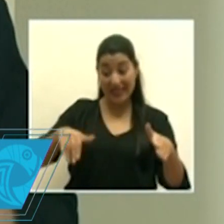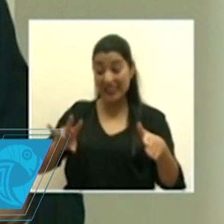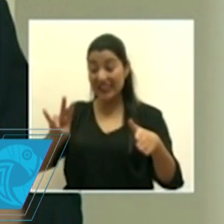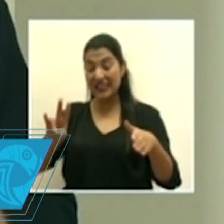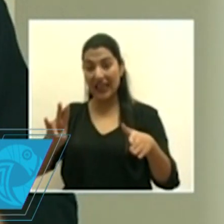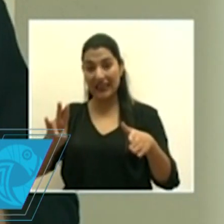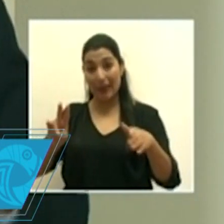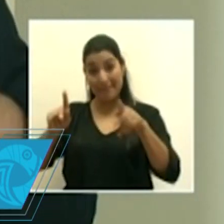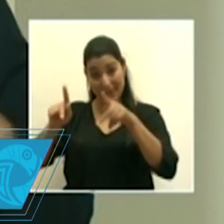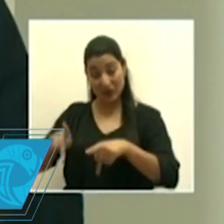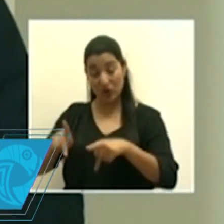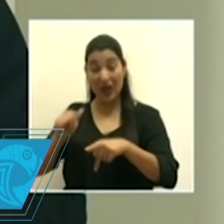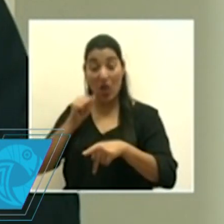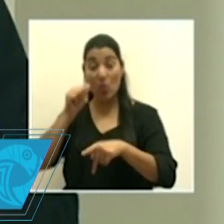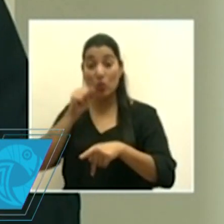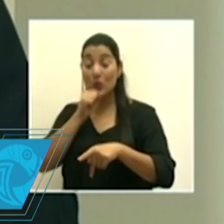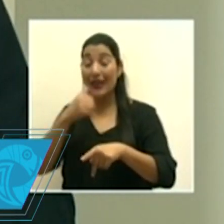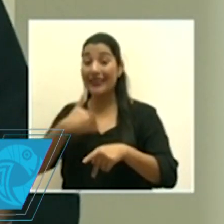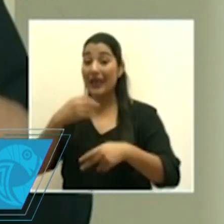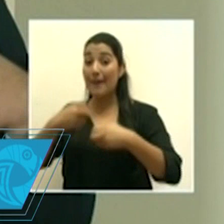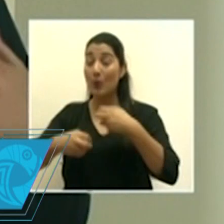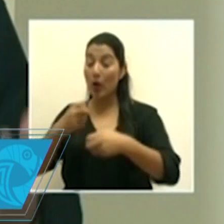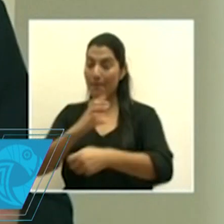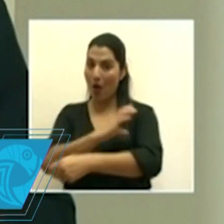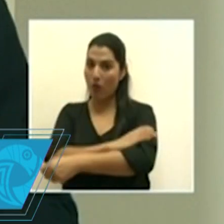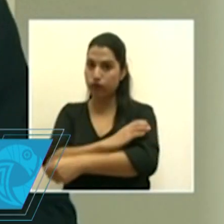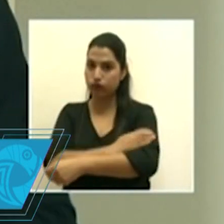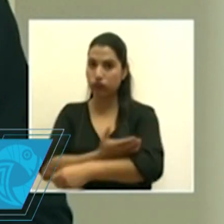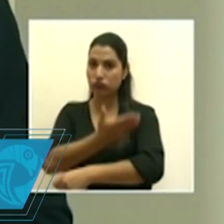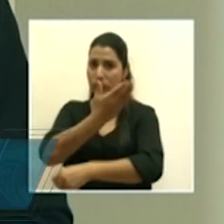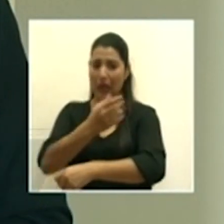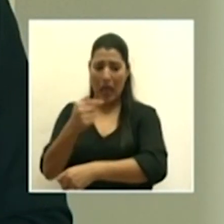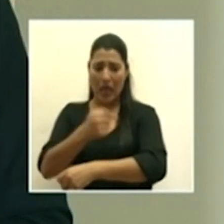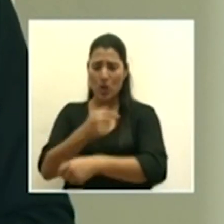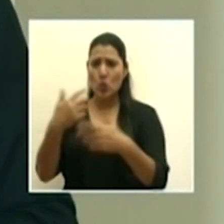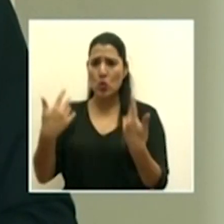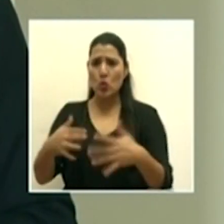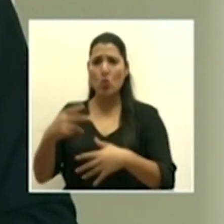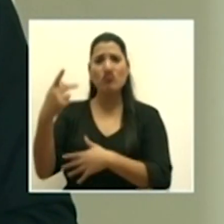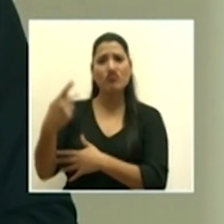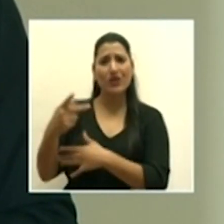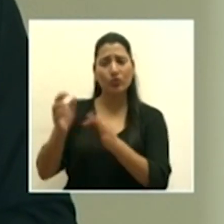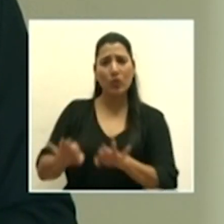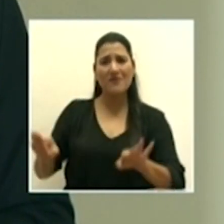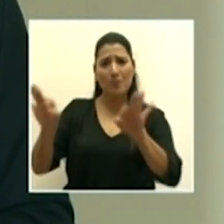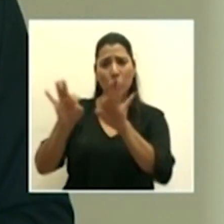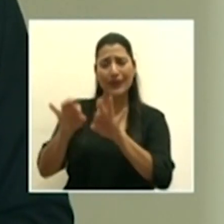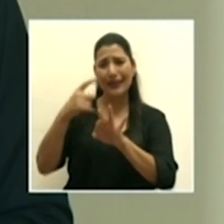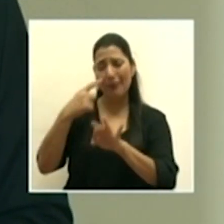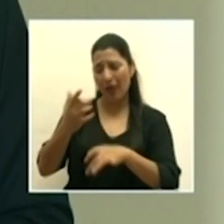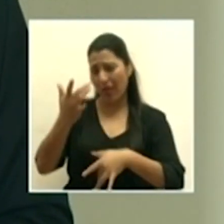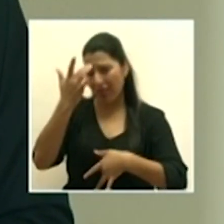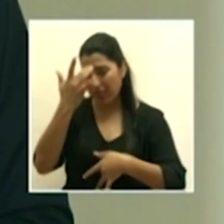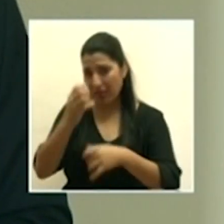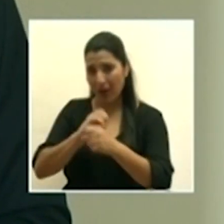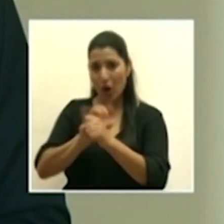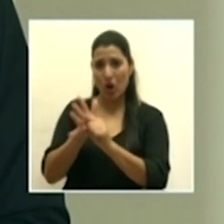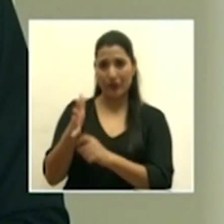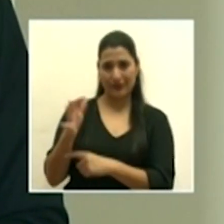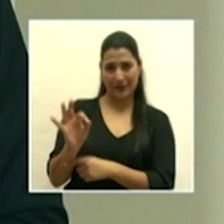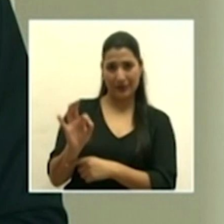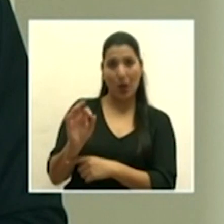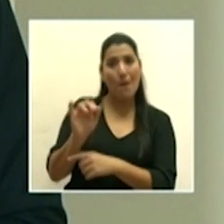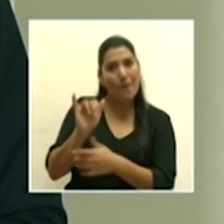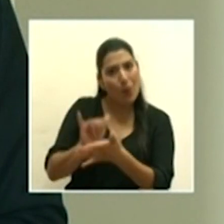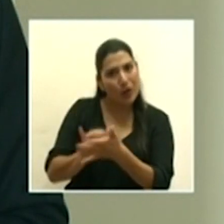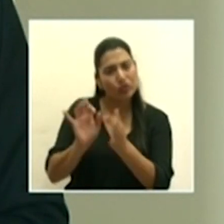y la hipertensión es un factor de riesgo importantísimo para contraer COVID. Por eso es tan importante proteger a nuestros